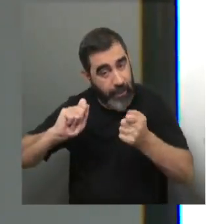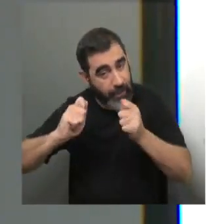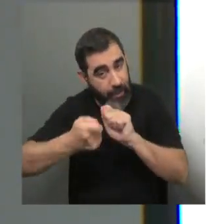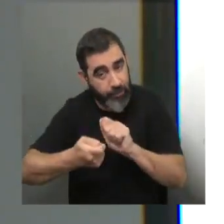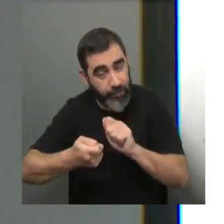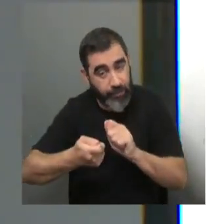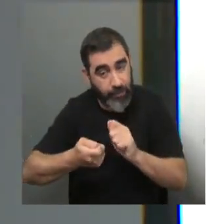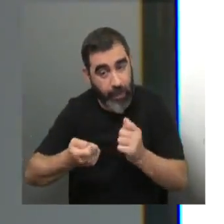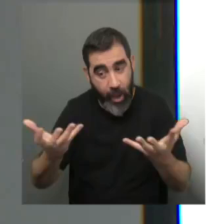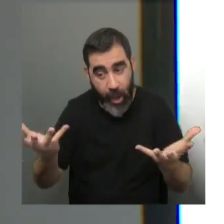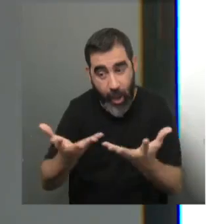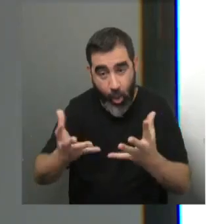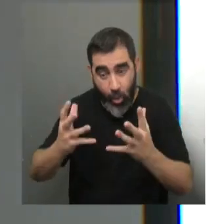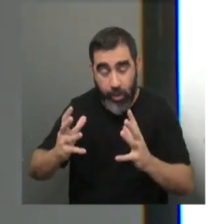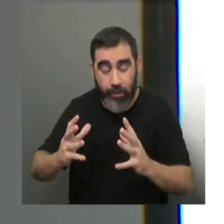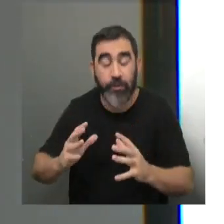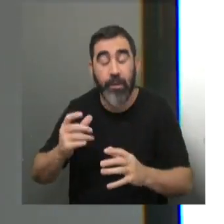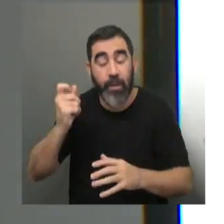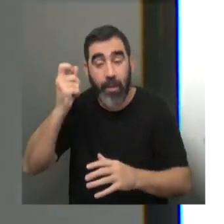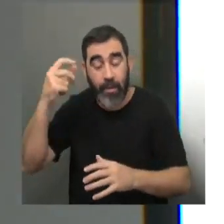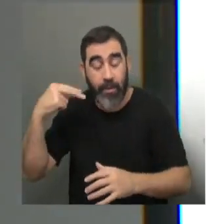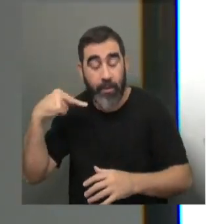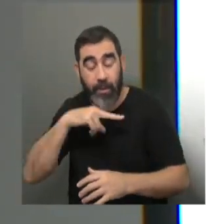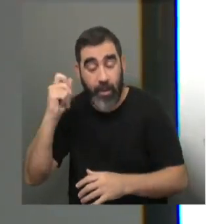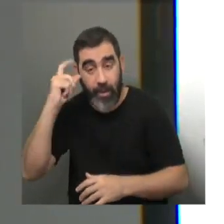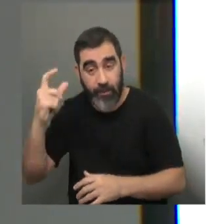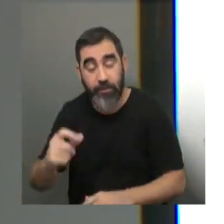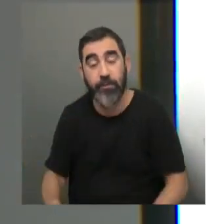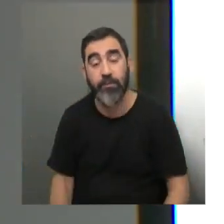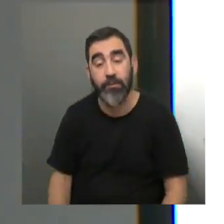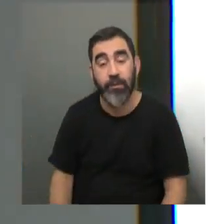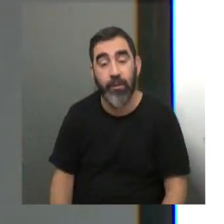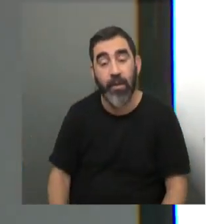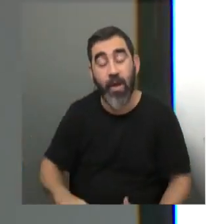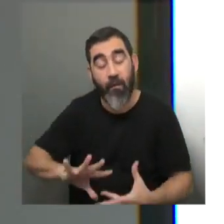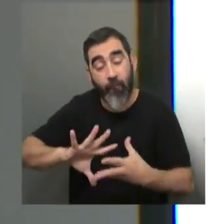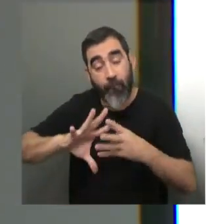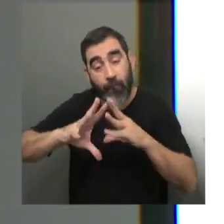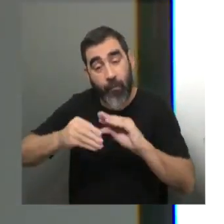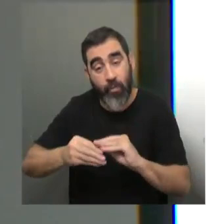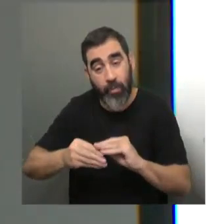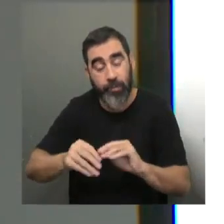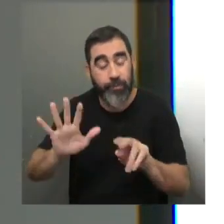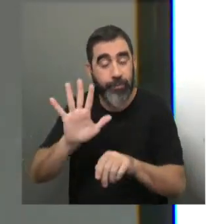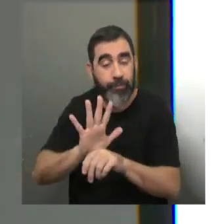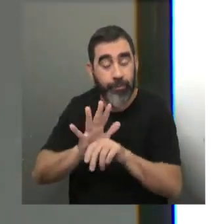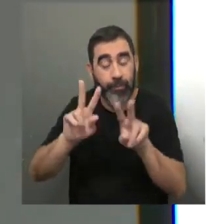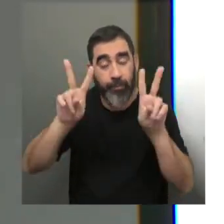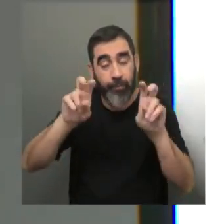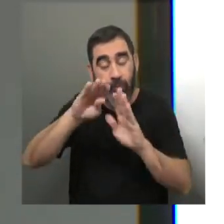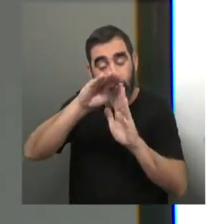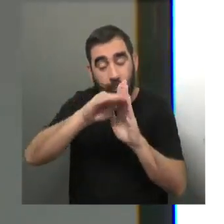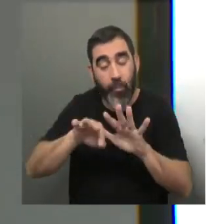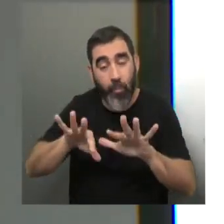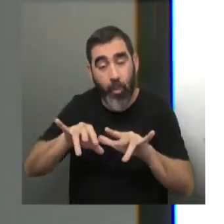que está revolucionando lo que hoy llamamos inteligencia artificial, la forma de, entre comillas, programar una computadora ahora es